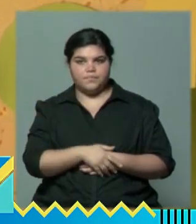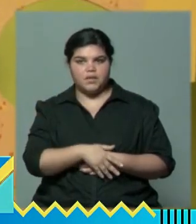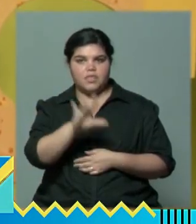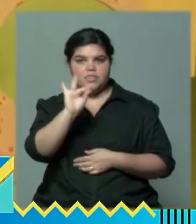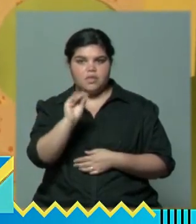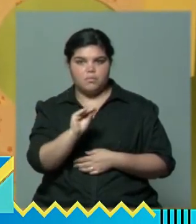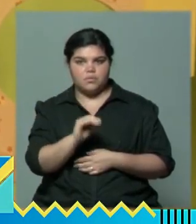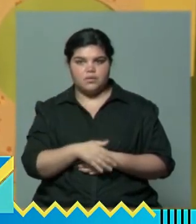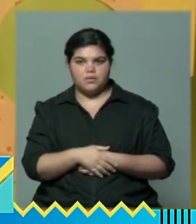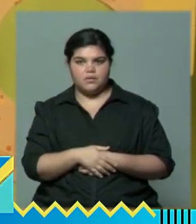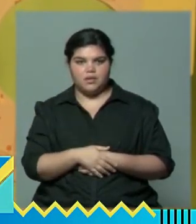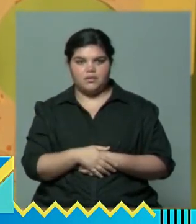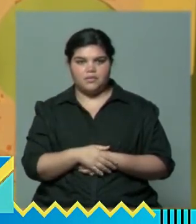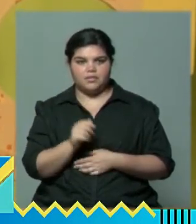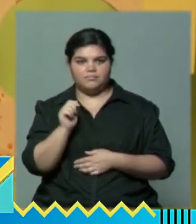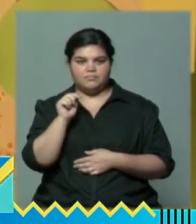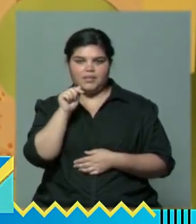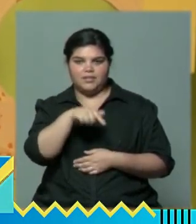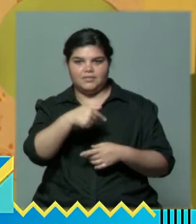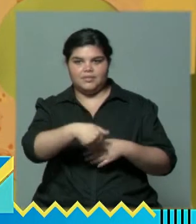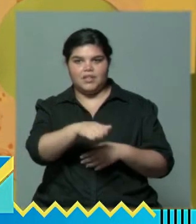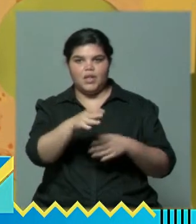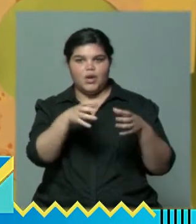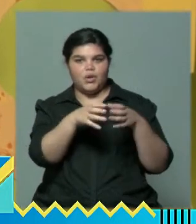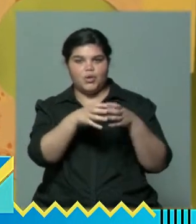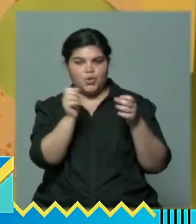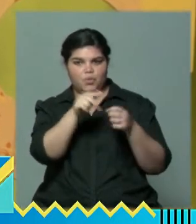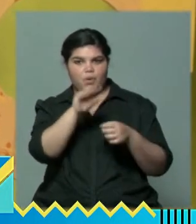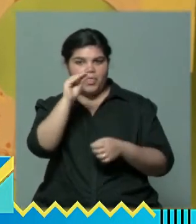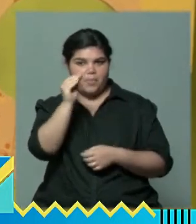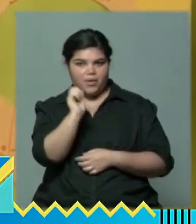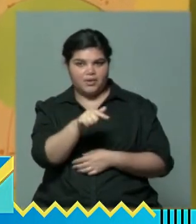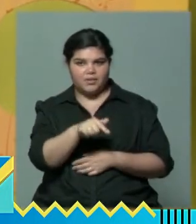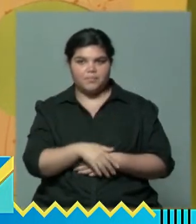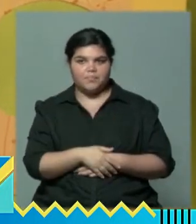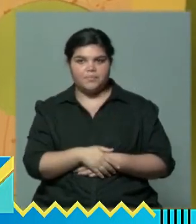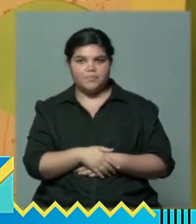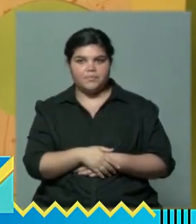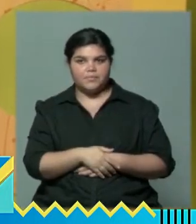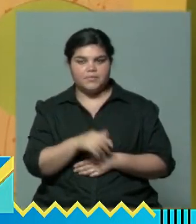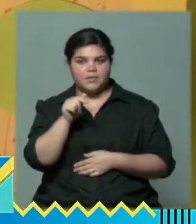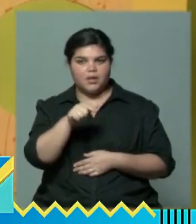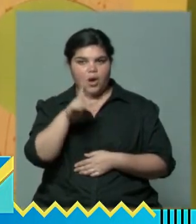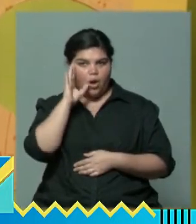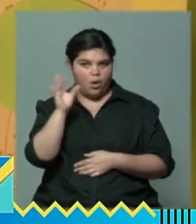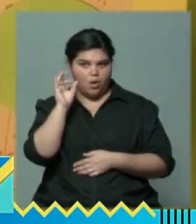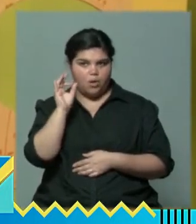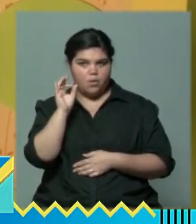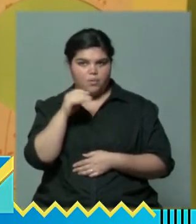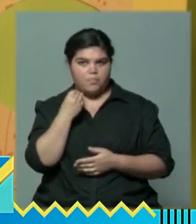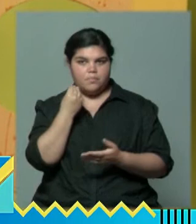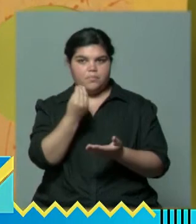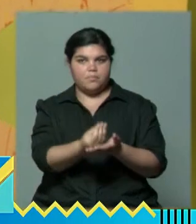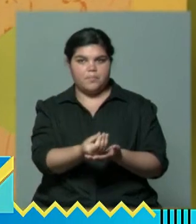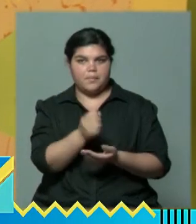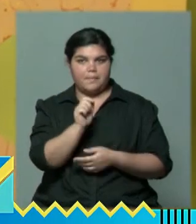del Frente Cambia Mendoza, del Partido Demócrata, señaló justamente su oposición, digamos, una especie de crisis